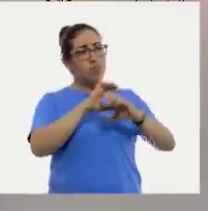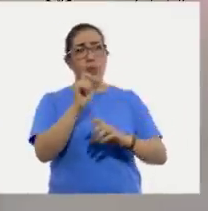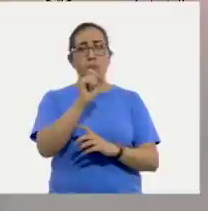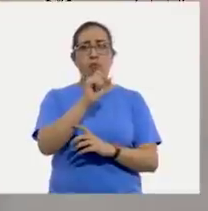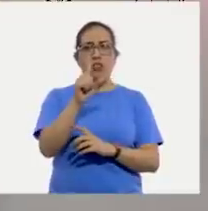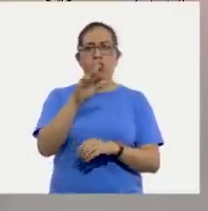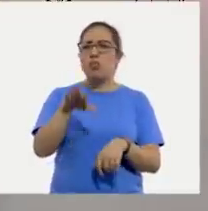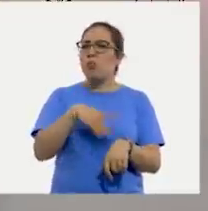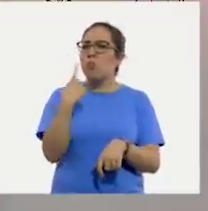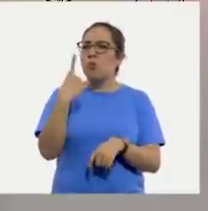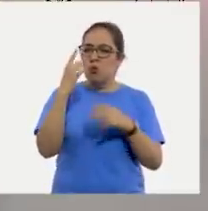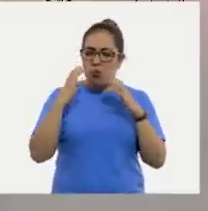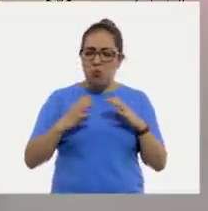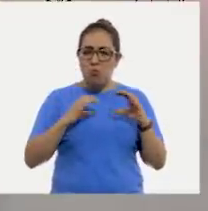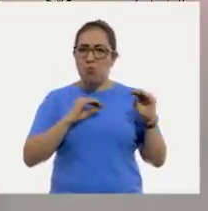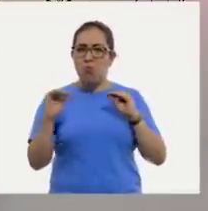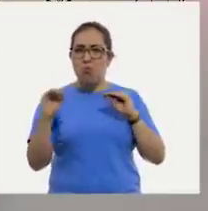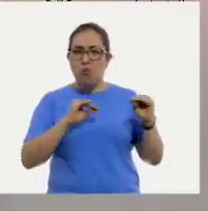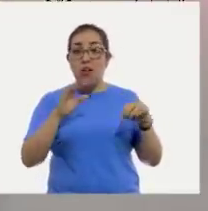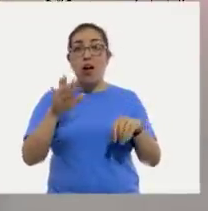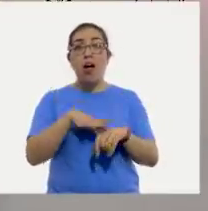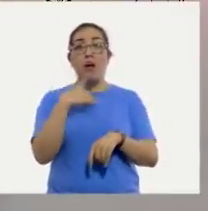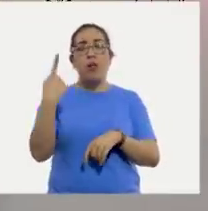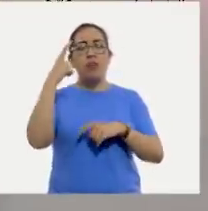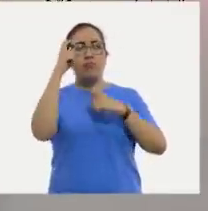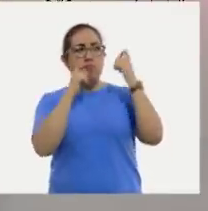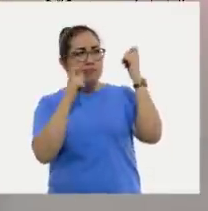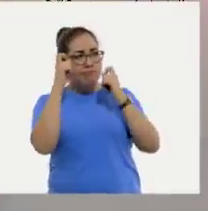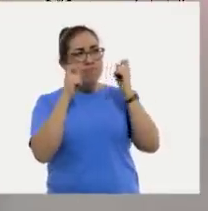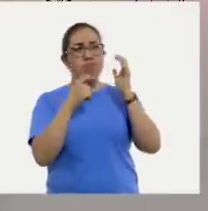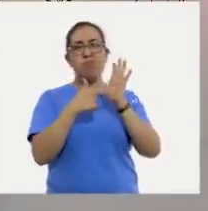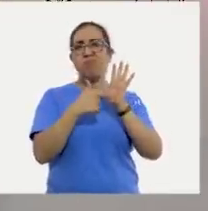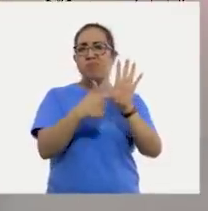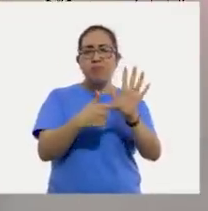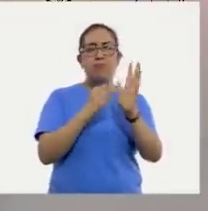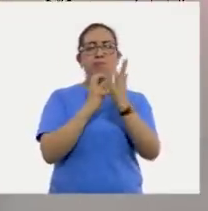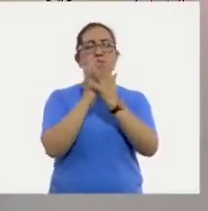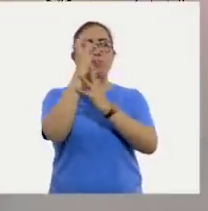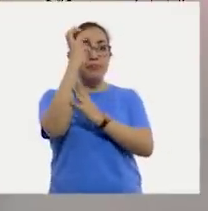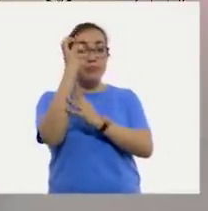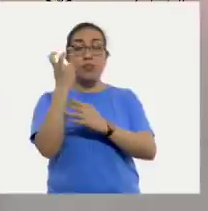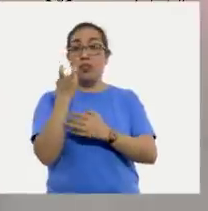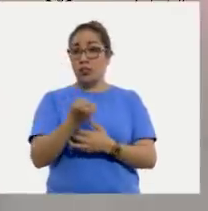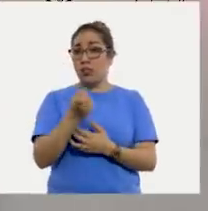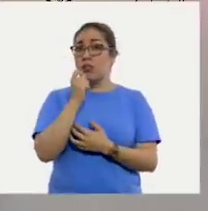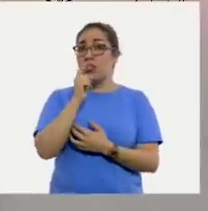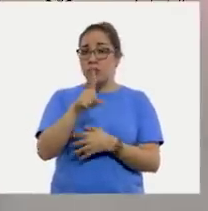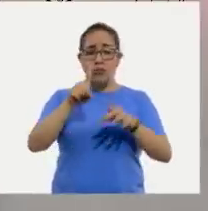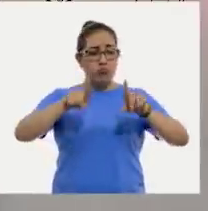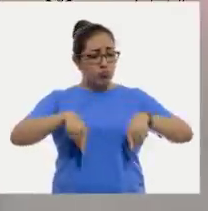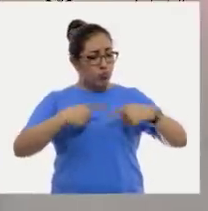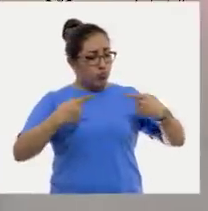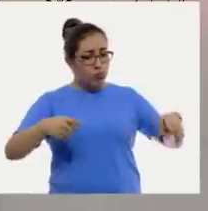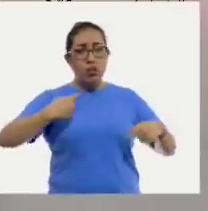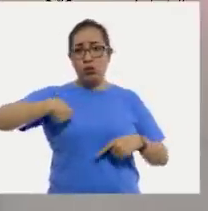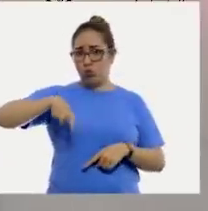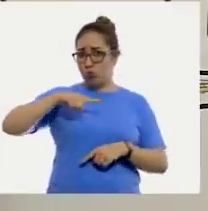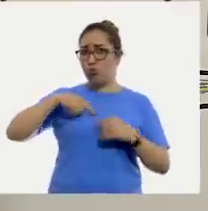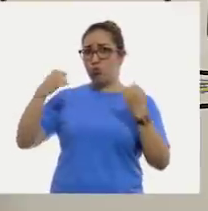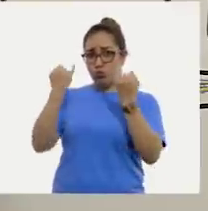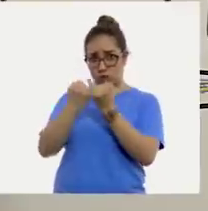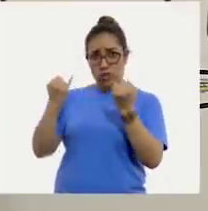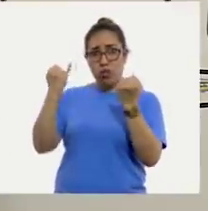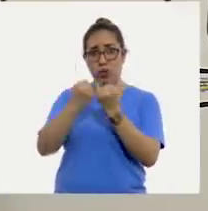tiene que mover con el canto, con la línea, con la expresión dramática de lo que están expresando. También nosotros los instrumentistas nos movemos, es una necesidad, porque la